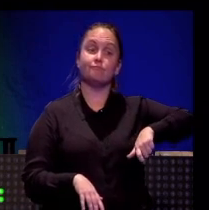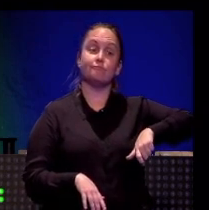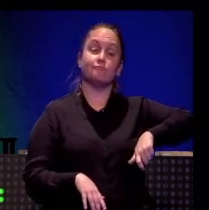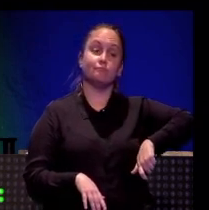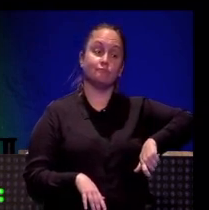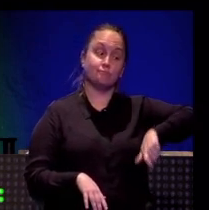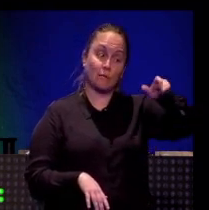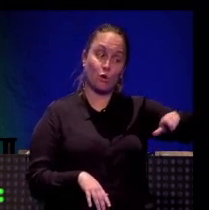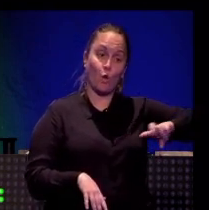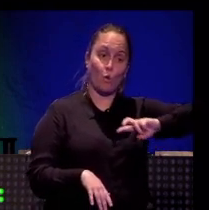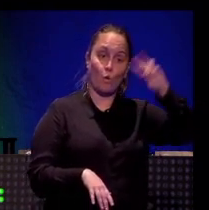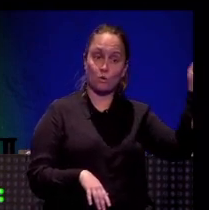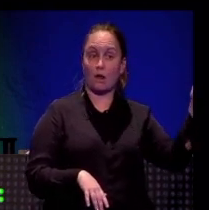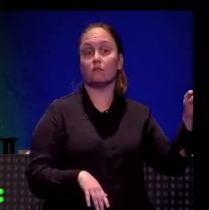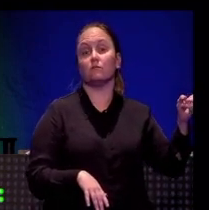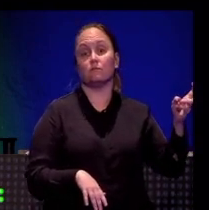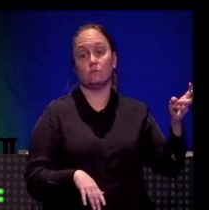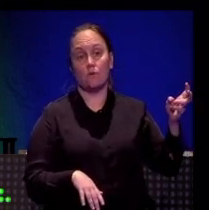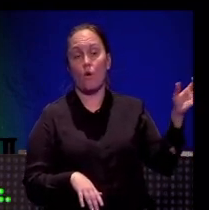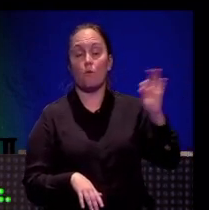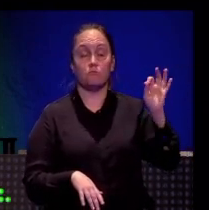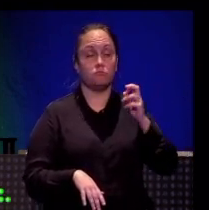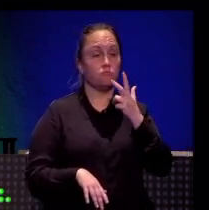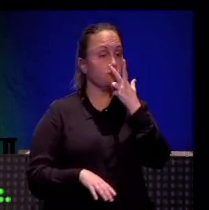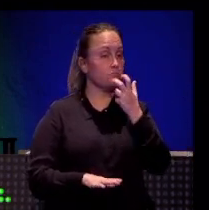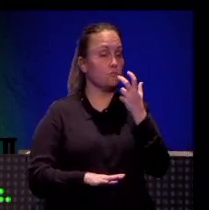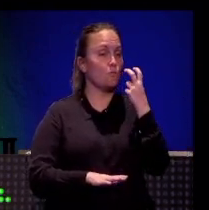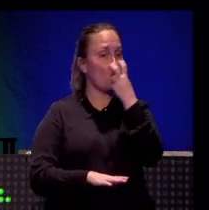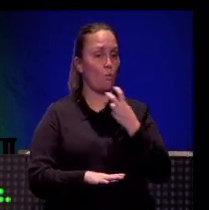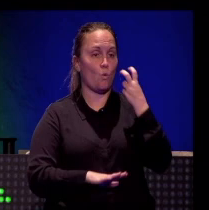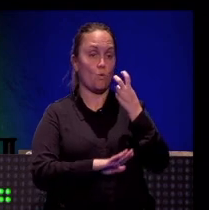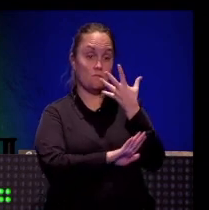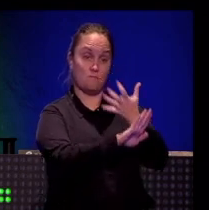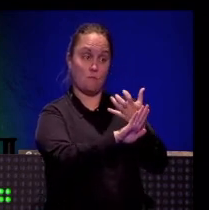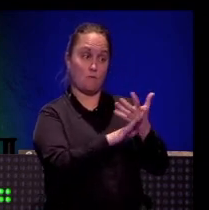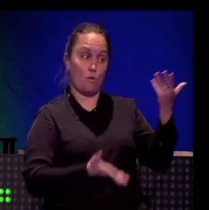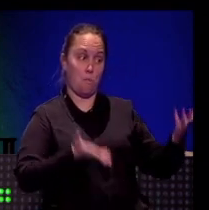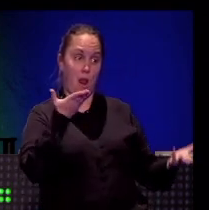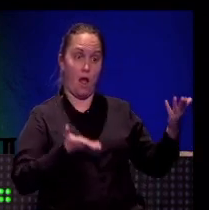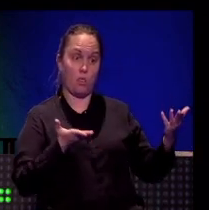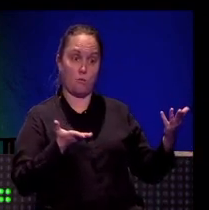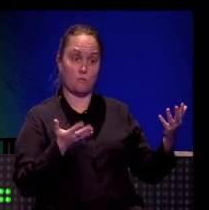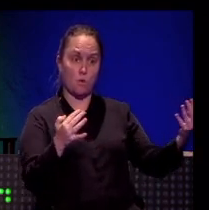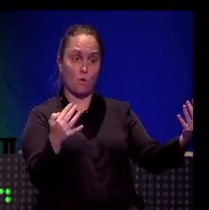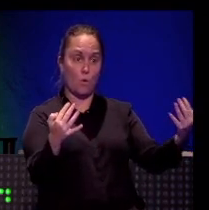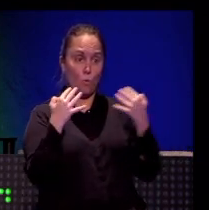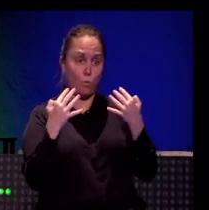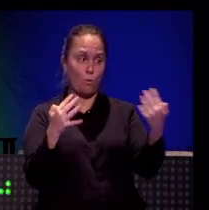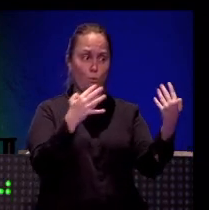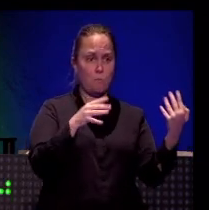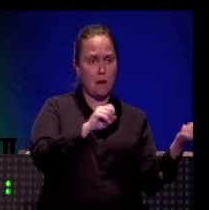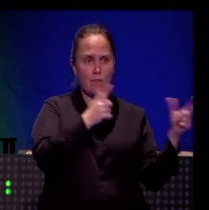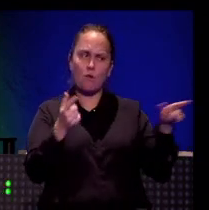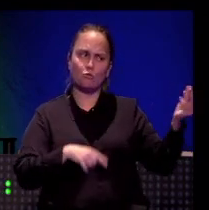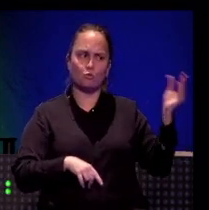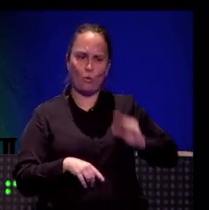bueno quizás estamos en números muy parejos y la verdad que se saca un muy buen sueldo yo actualmente lo que